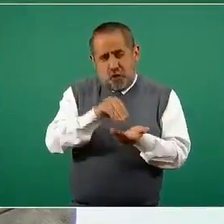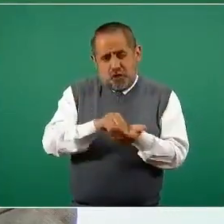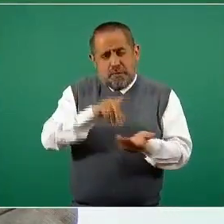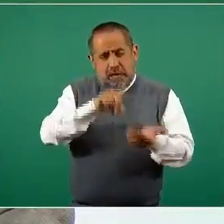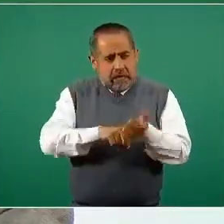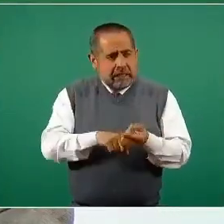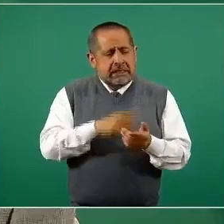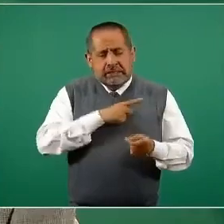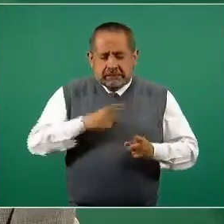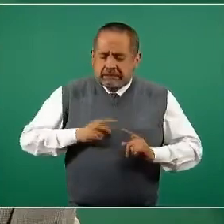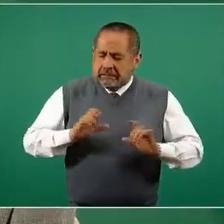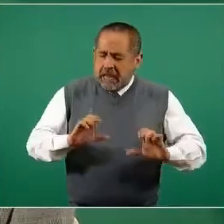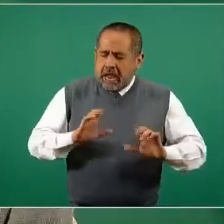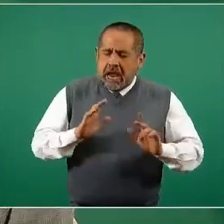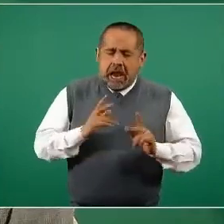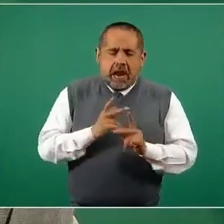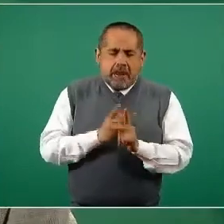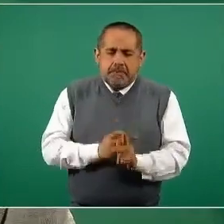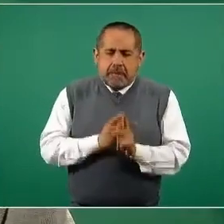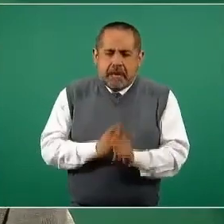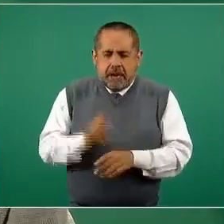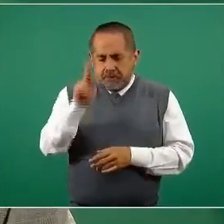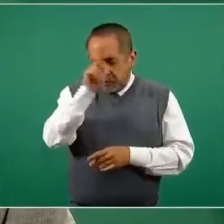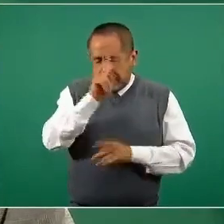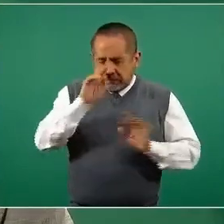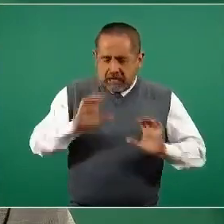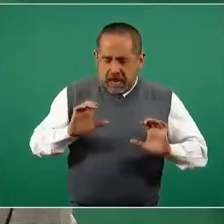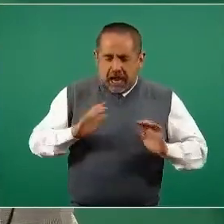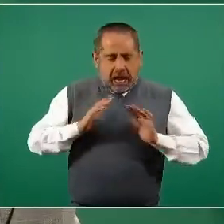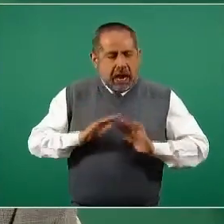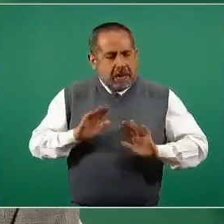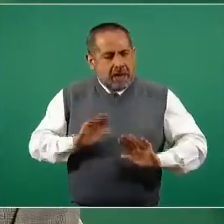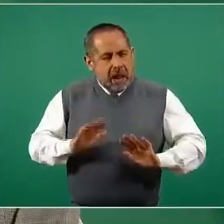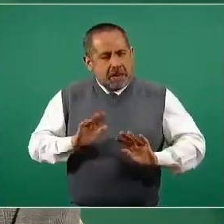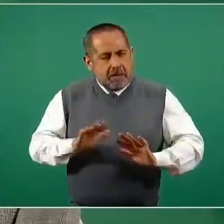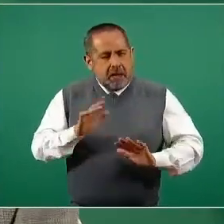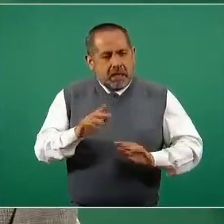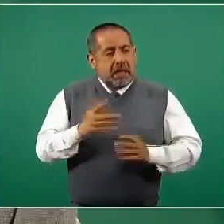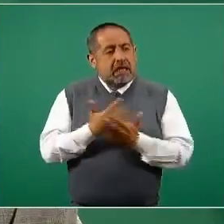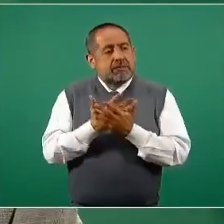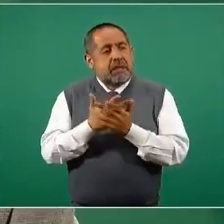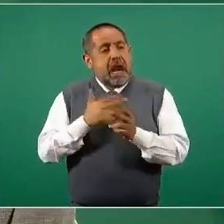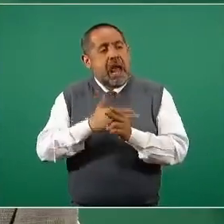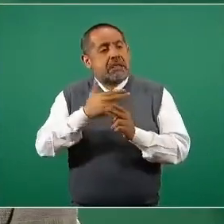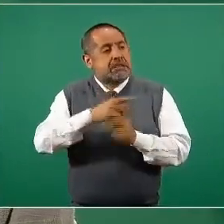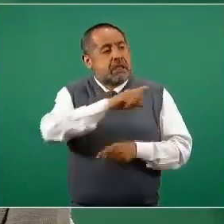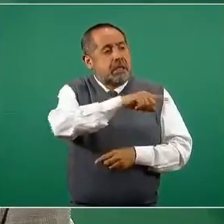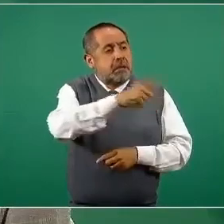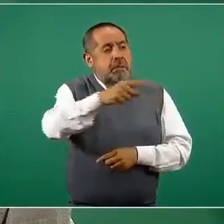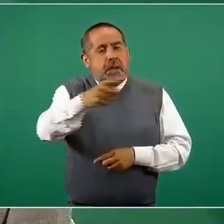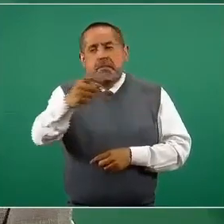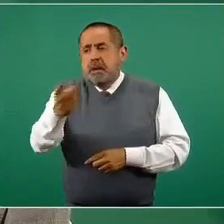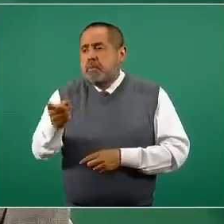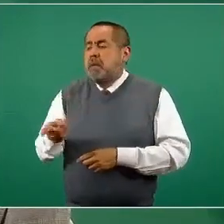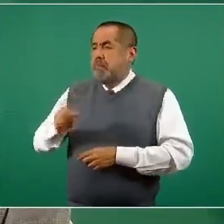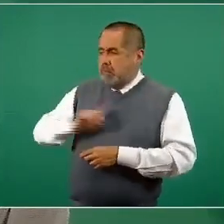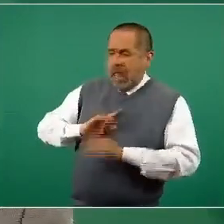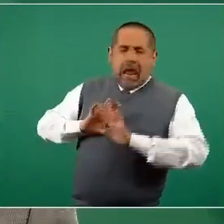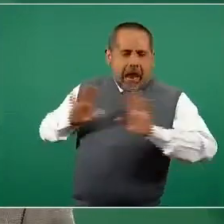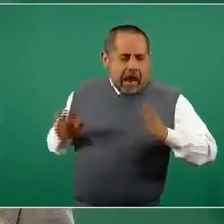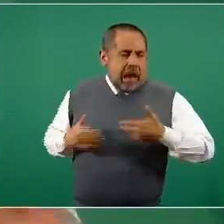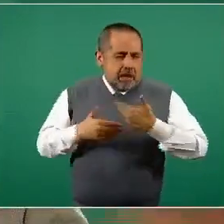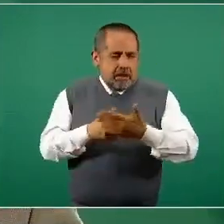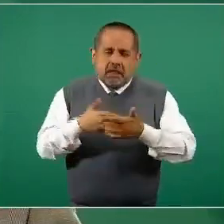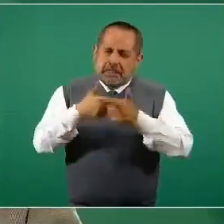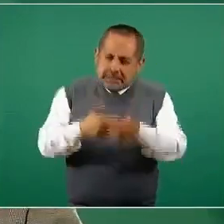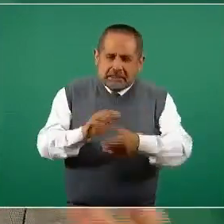que mantener la calma, la prudencia, esperar el turno para la vacunación. Por favor, seguir con las medidas de precaución,